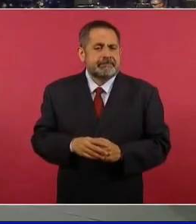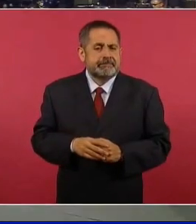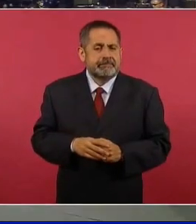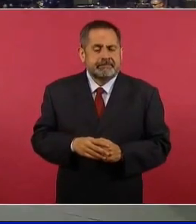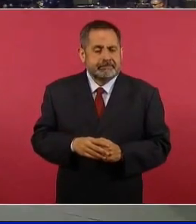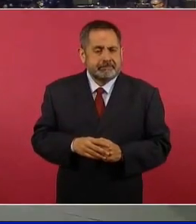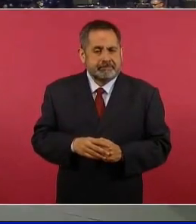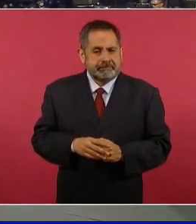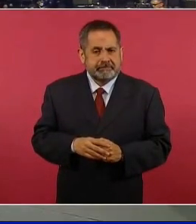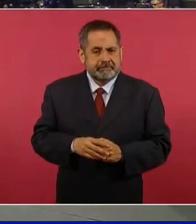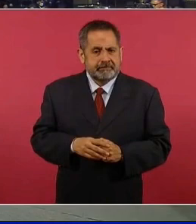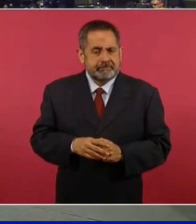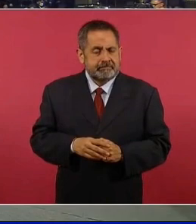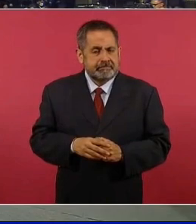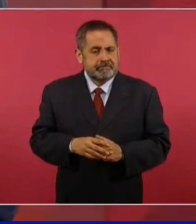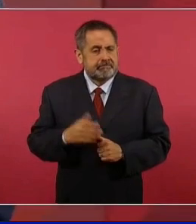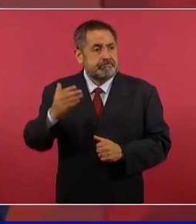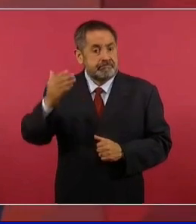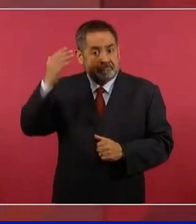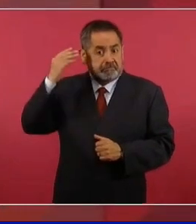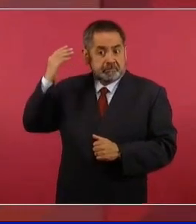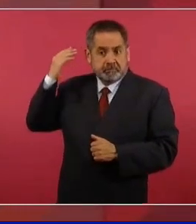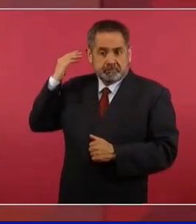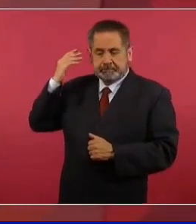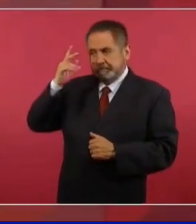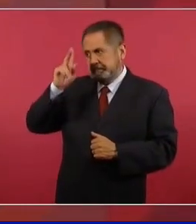antes estaba peor,